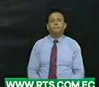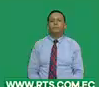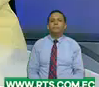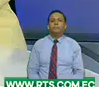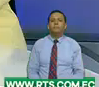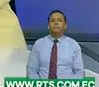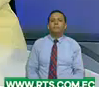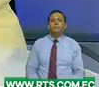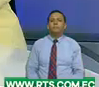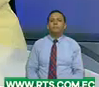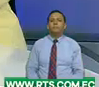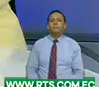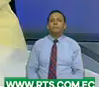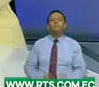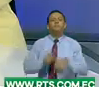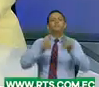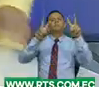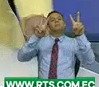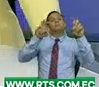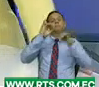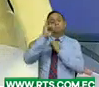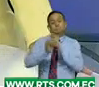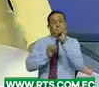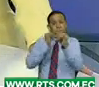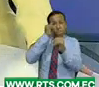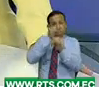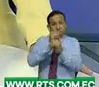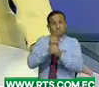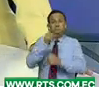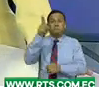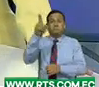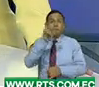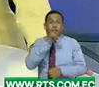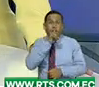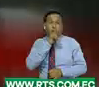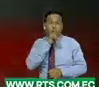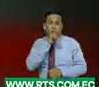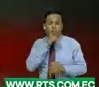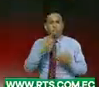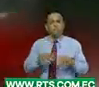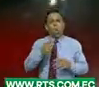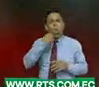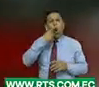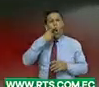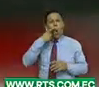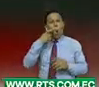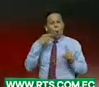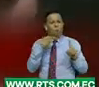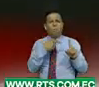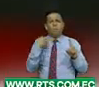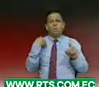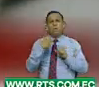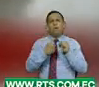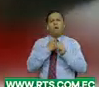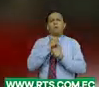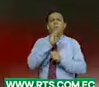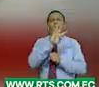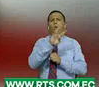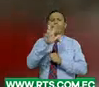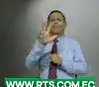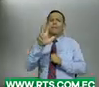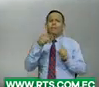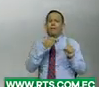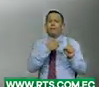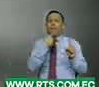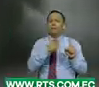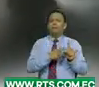en lo internacional nos vamos hasta eeuu allí un hombre hispano de 43 años de edad que fue arrestado por la policía